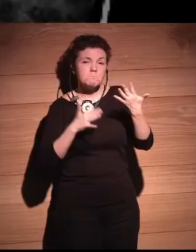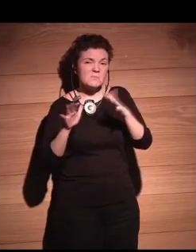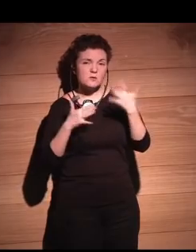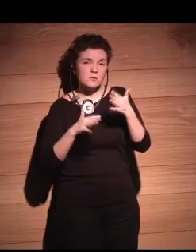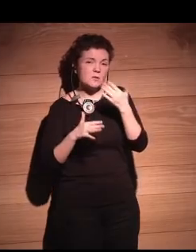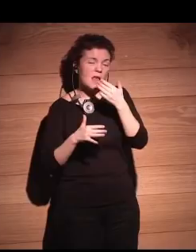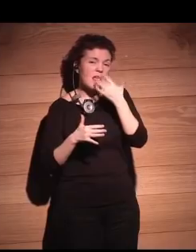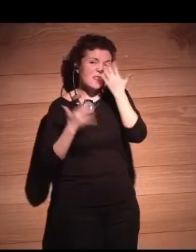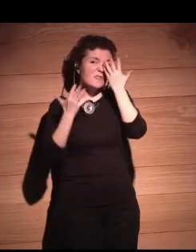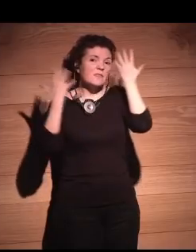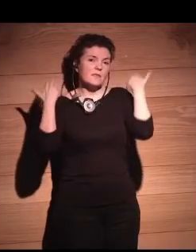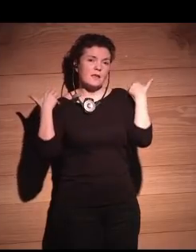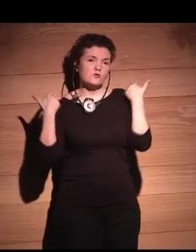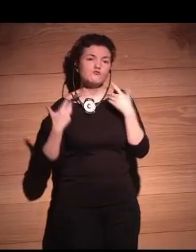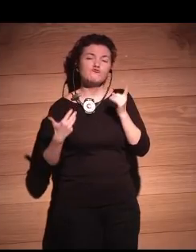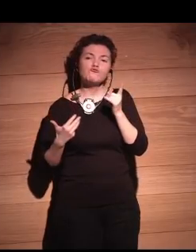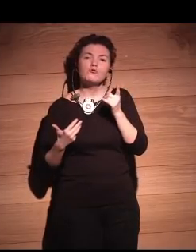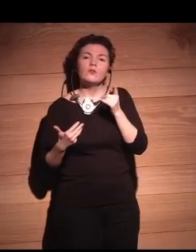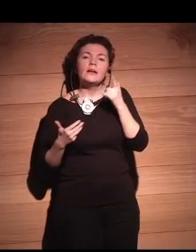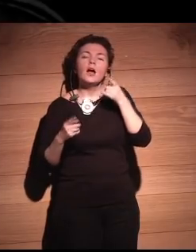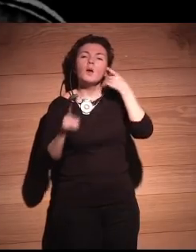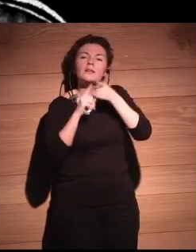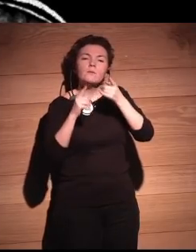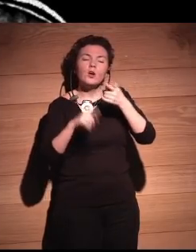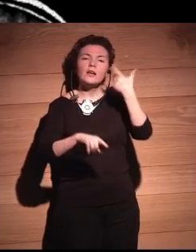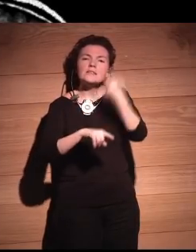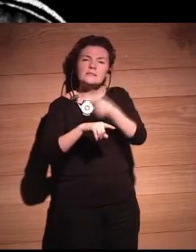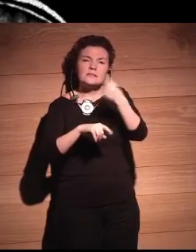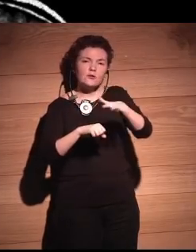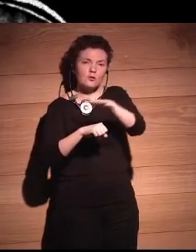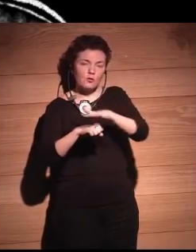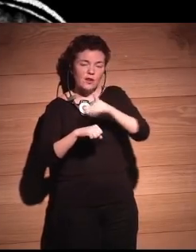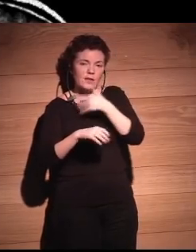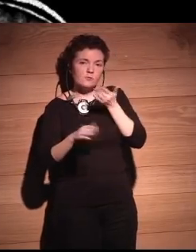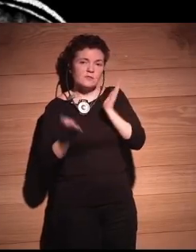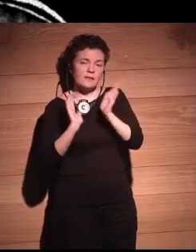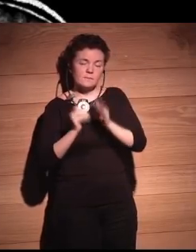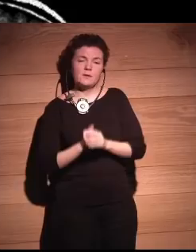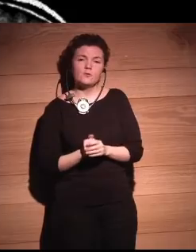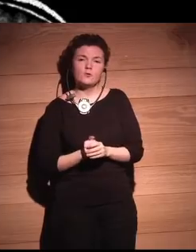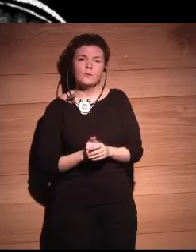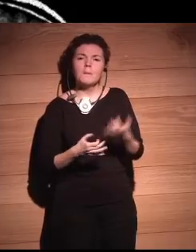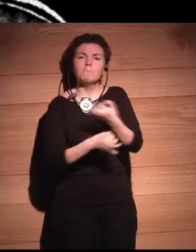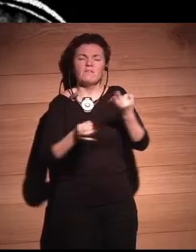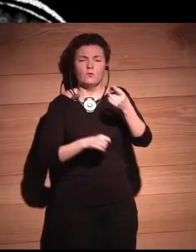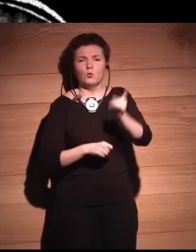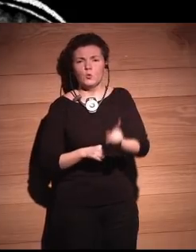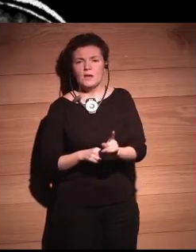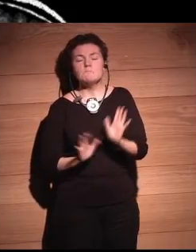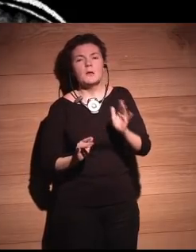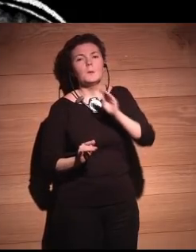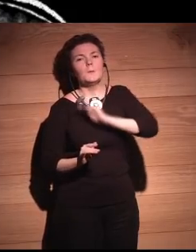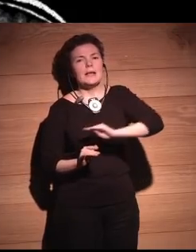menos una década. Entonces simplemente, bueno, pues se trataba de inyectar estas áreas, las áreas que queríamos tratar. Es decir, no es algo perfecto, pero